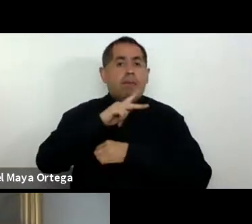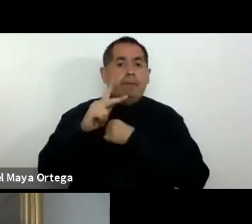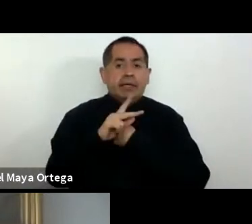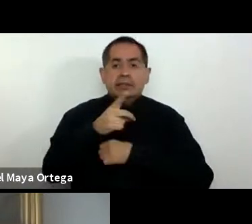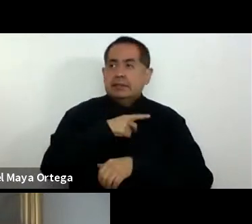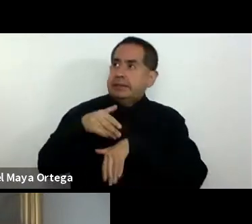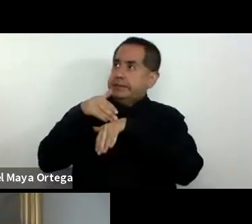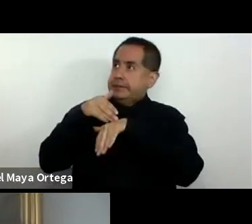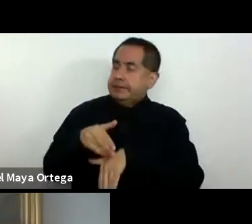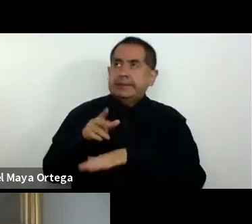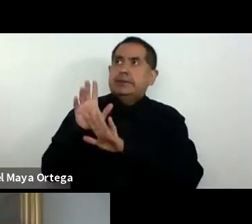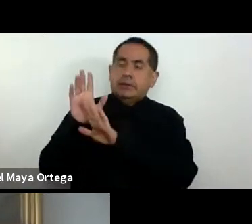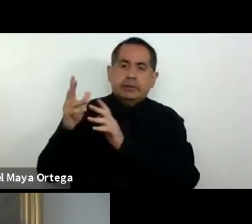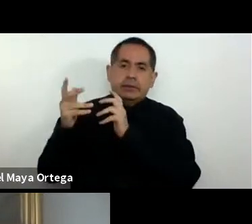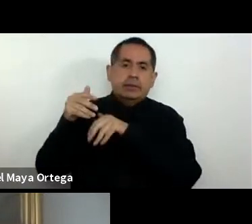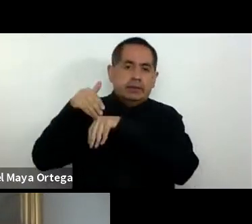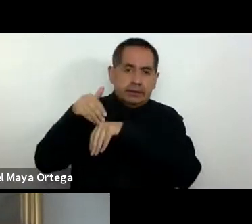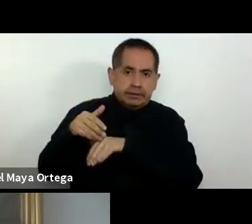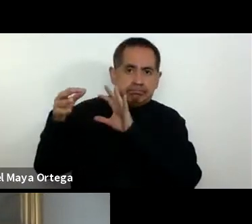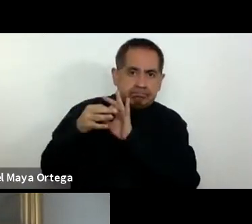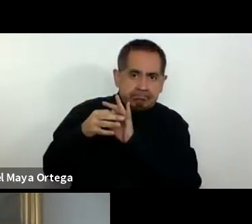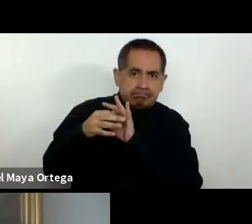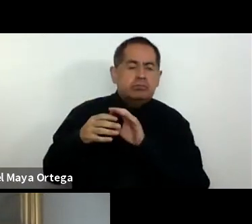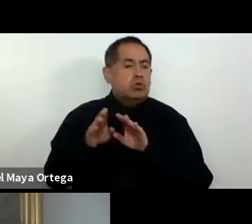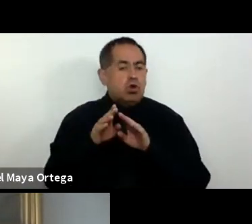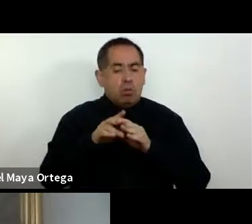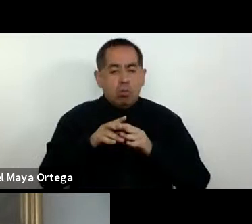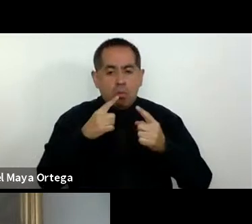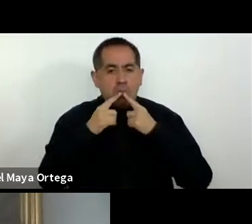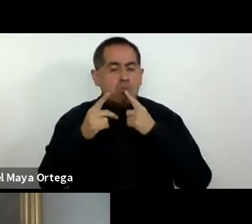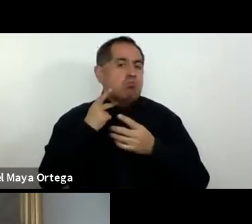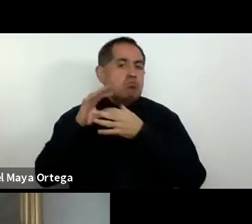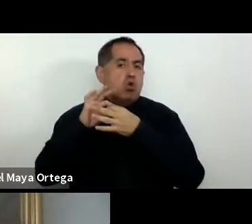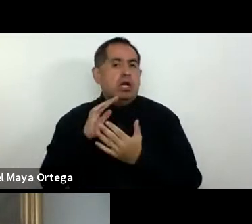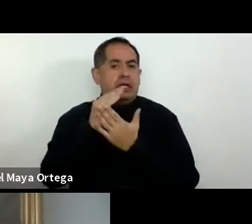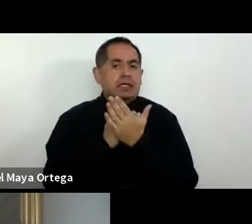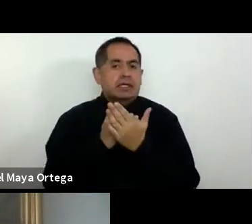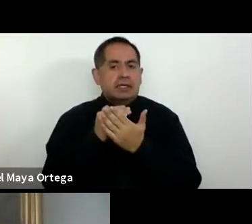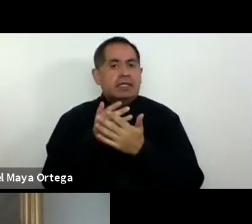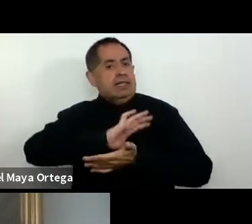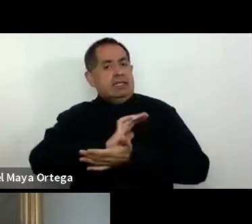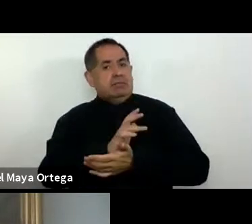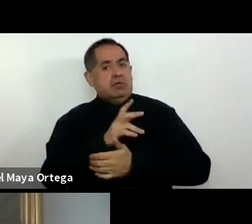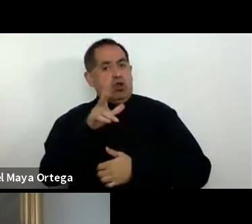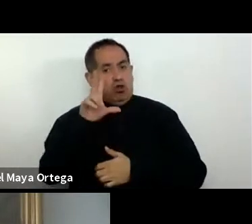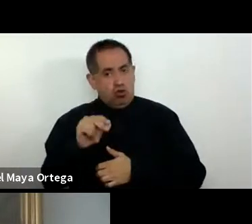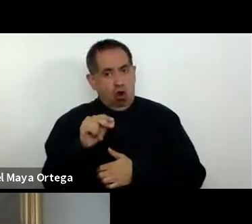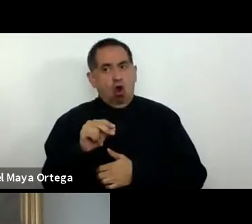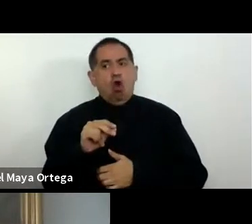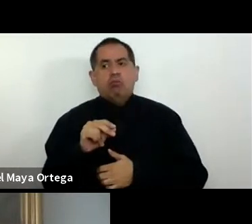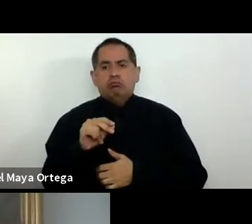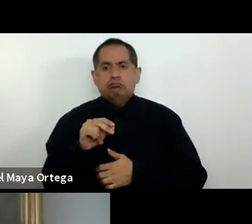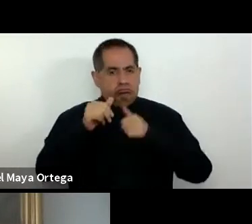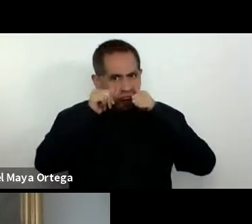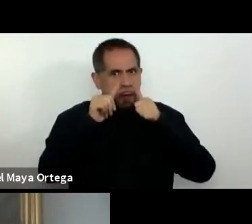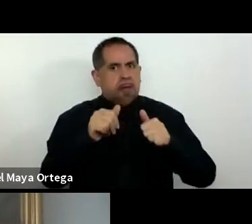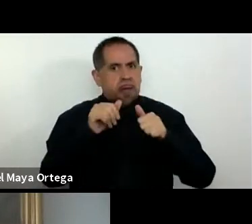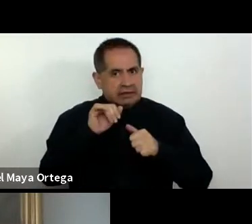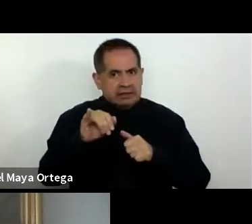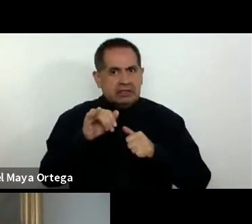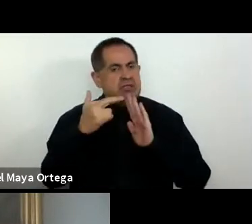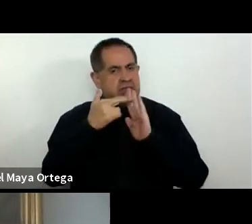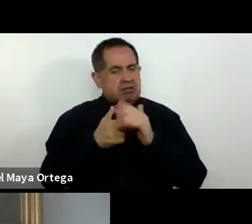adoptar y desarrollar políticas de no discriminación y medidas de acción